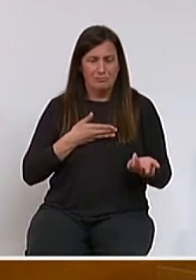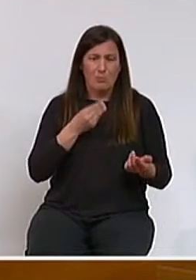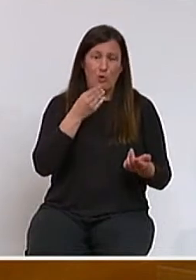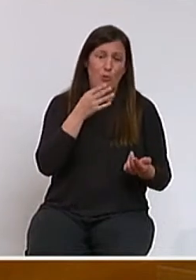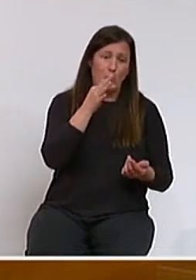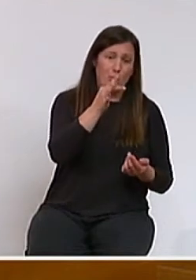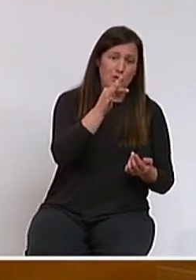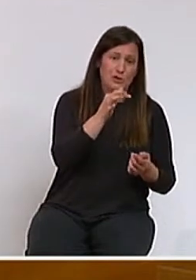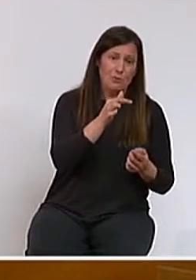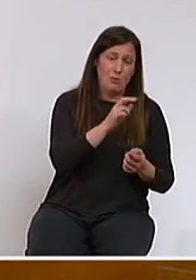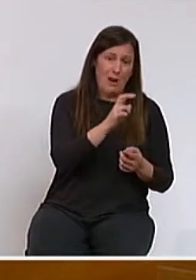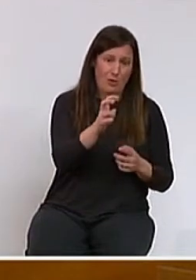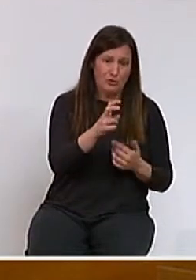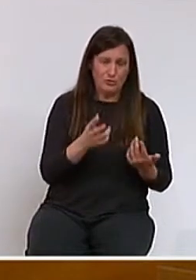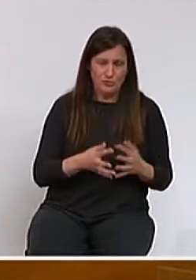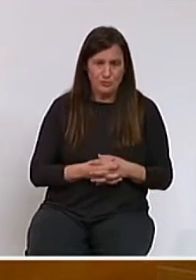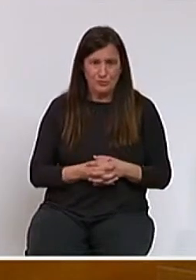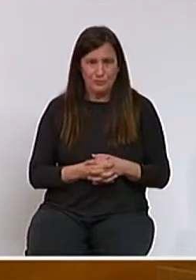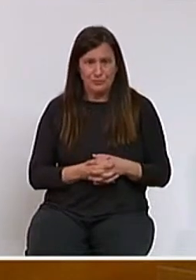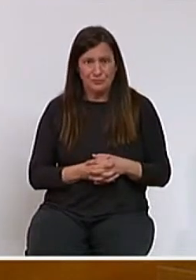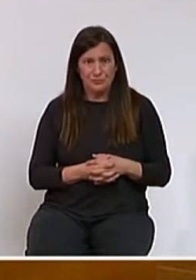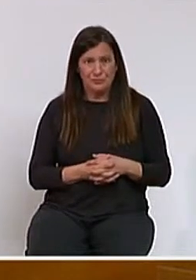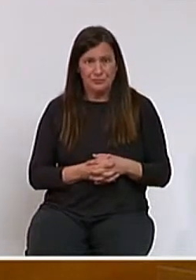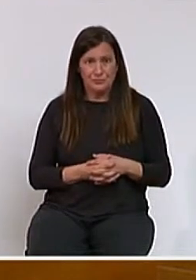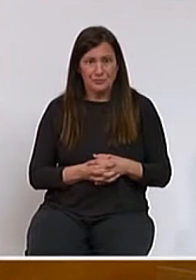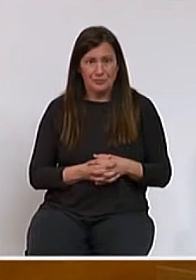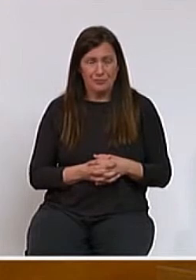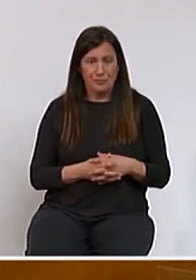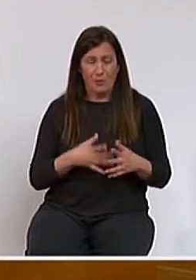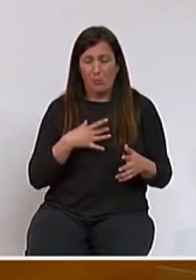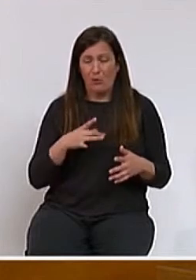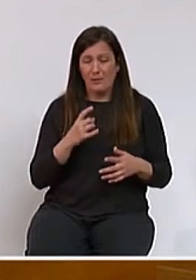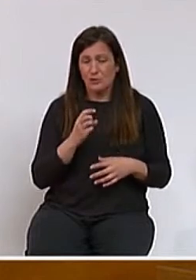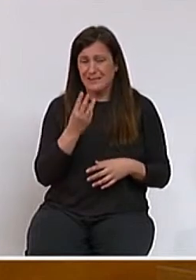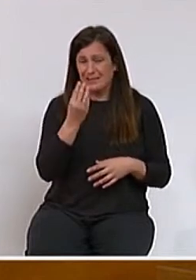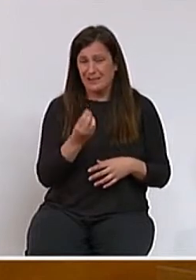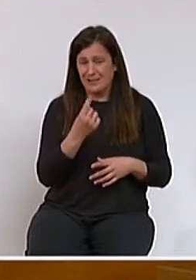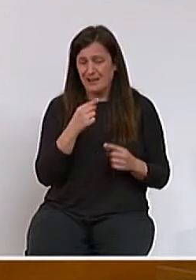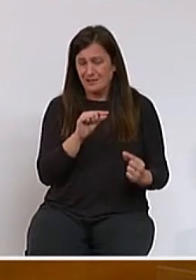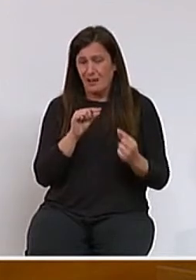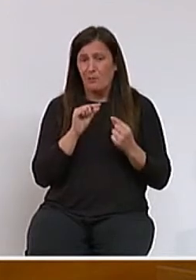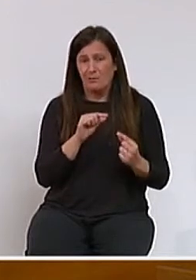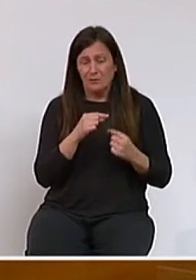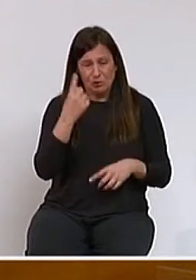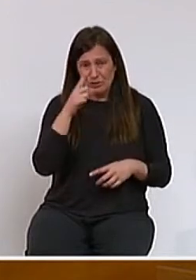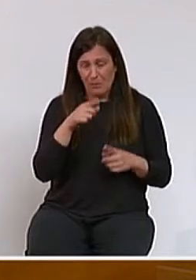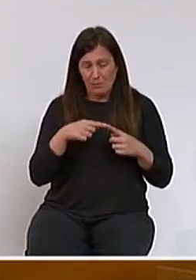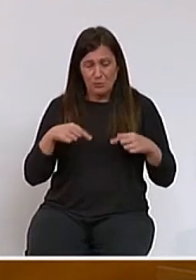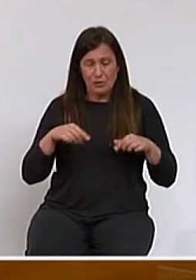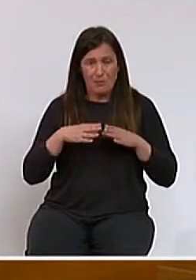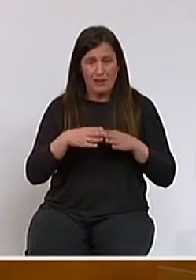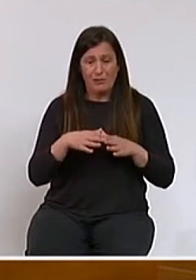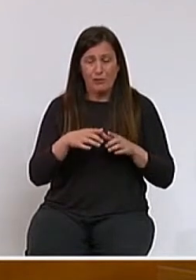supuestamente mayor. Acabo ya. Podríamos estar aquí 3 días debatiendo. Todos sabemos que la ampliación del puerto no se